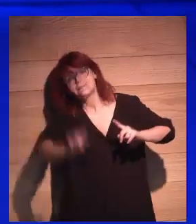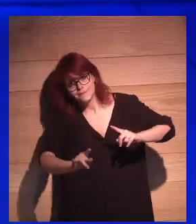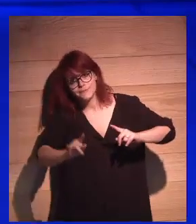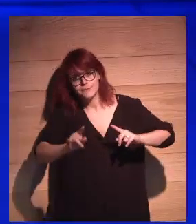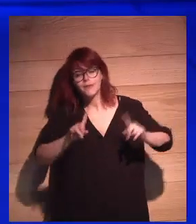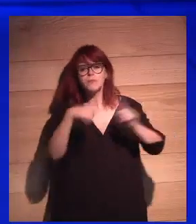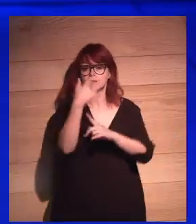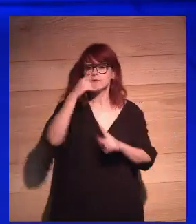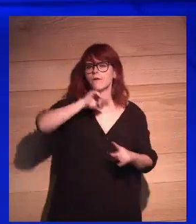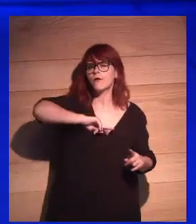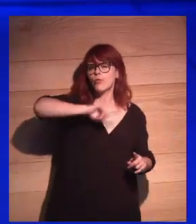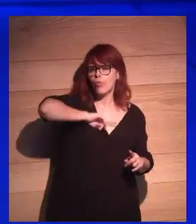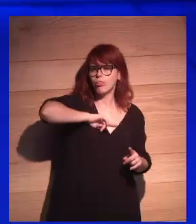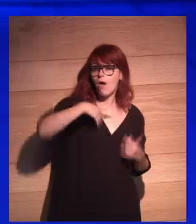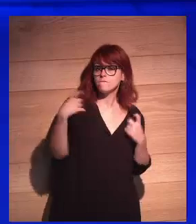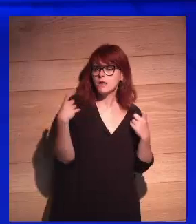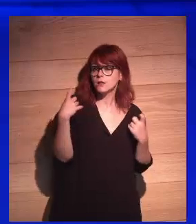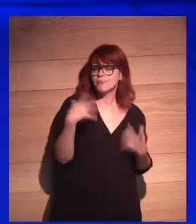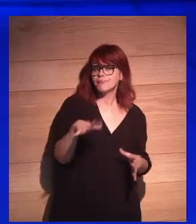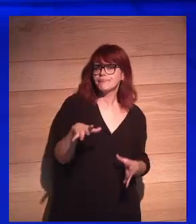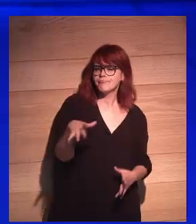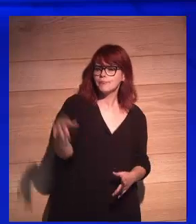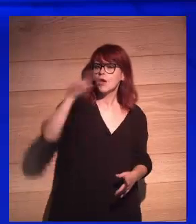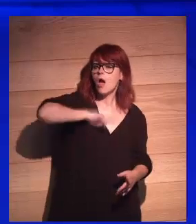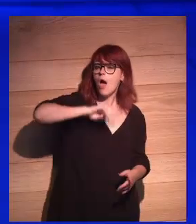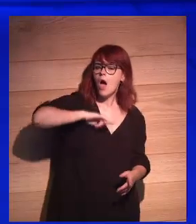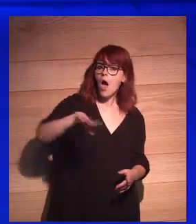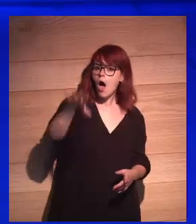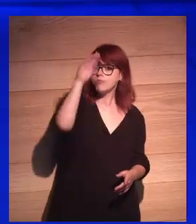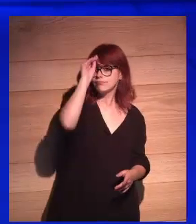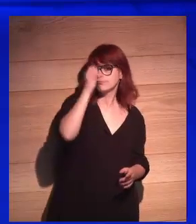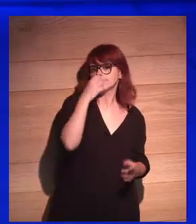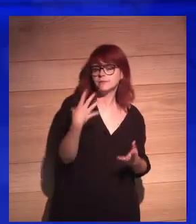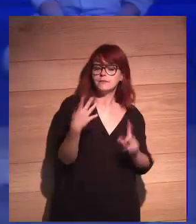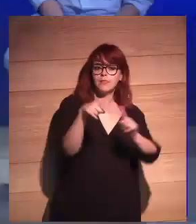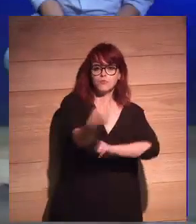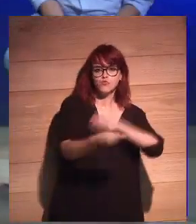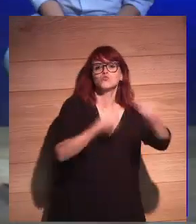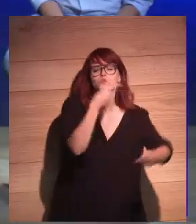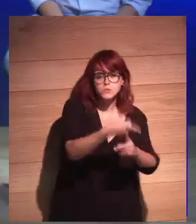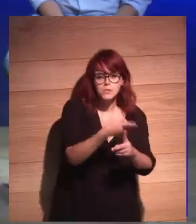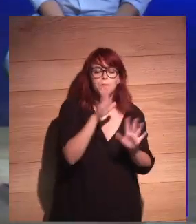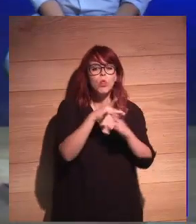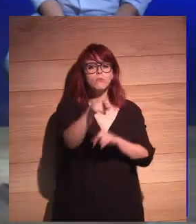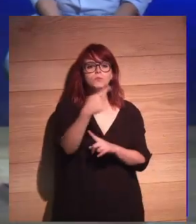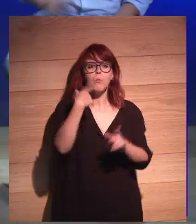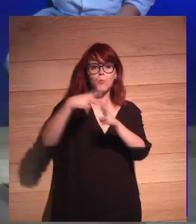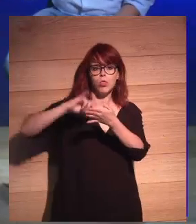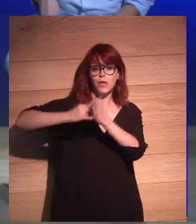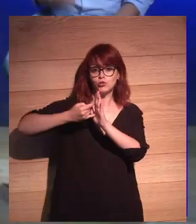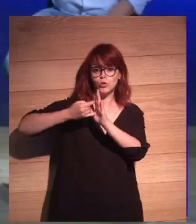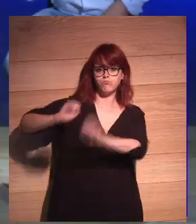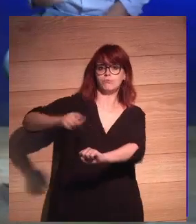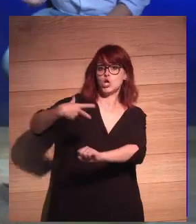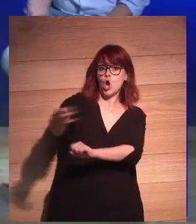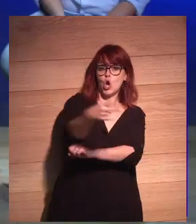se conciencian, ya vas más allá, ya vas a usarlo de verdad. ¿Habéis llegado a rechazar un proyecto porque...? Vamos, no